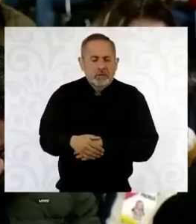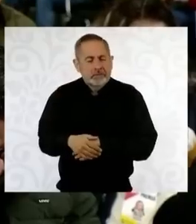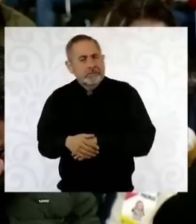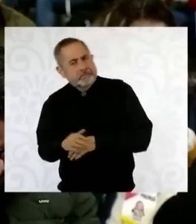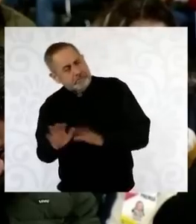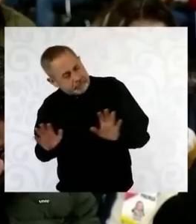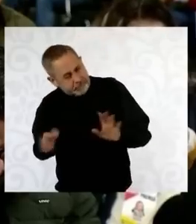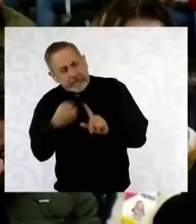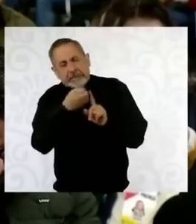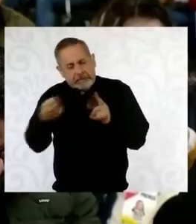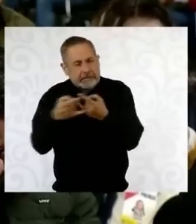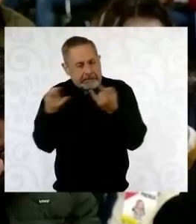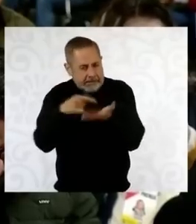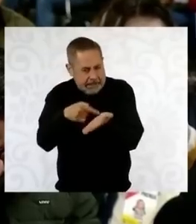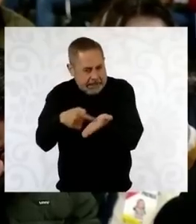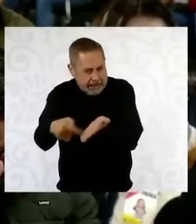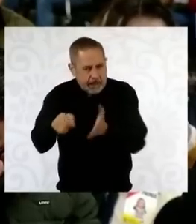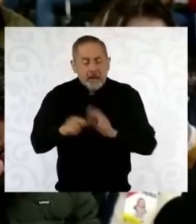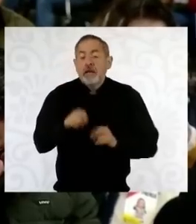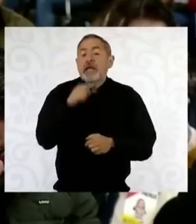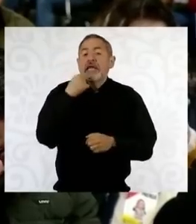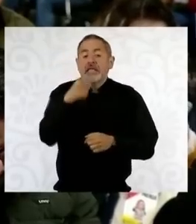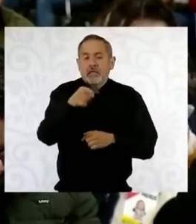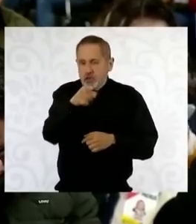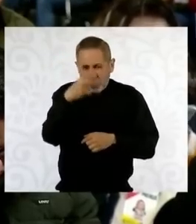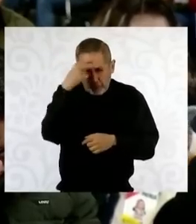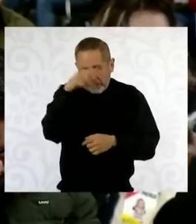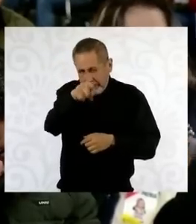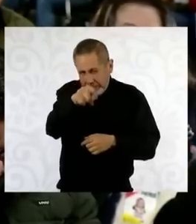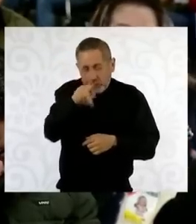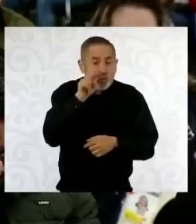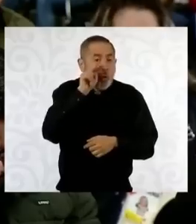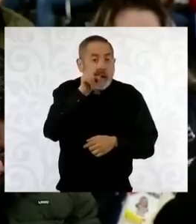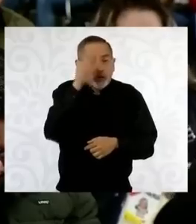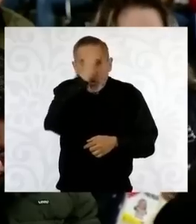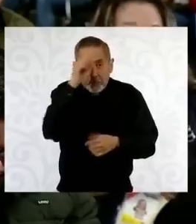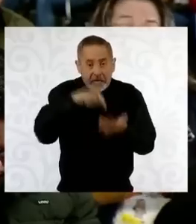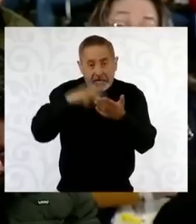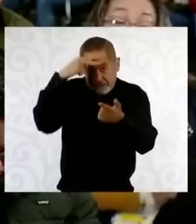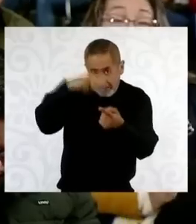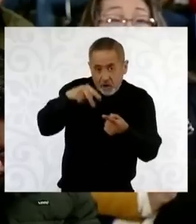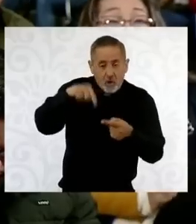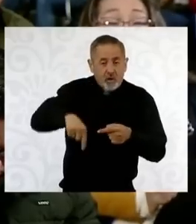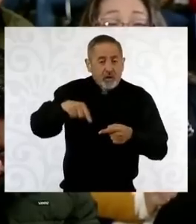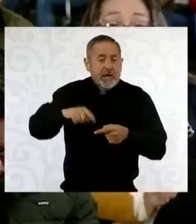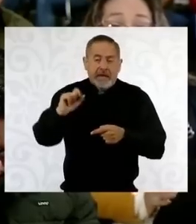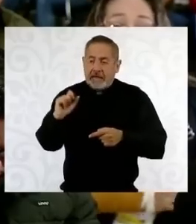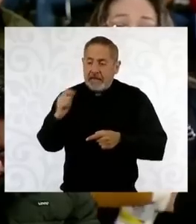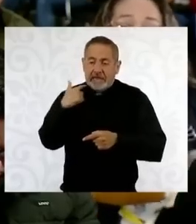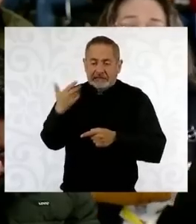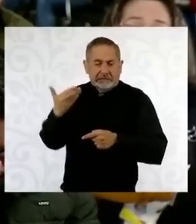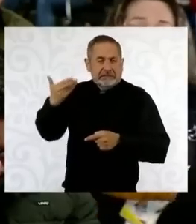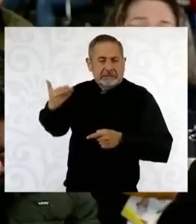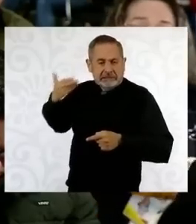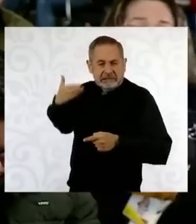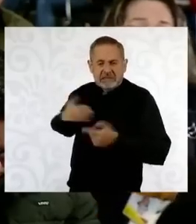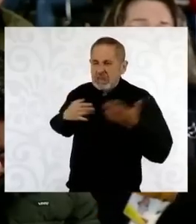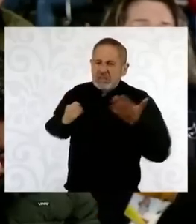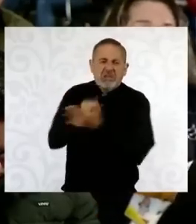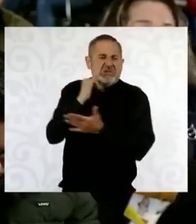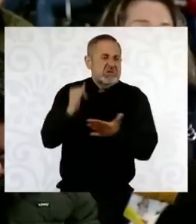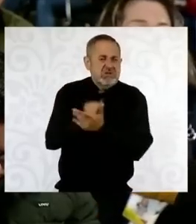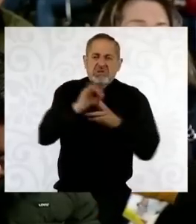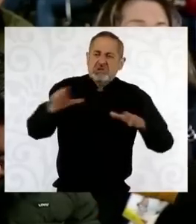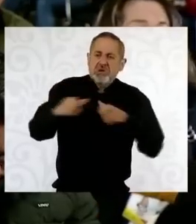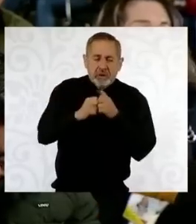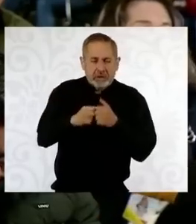mencionan no solamente en la región América Latina, sino en México, con este tipo de decisiones de cómo se hicieron, es decir, para poder